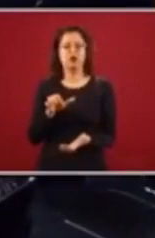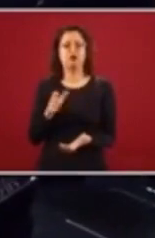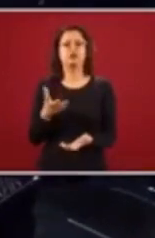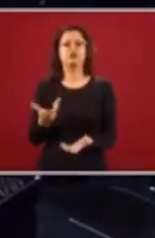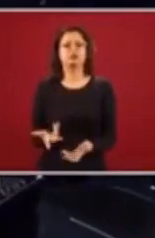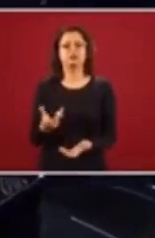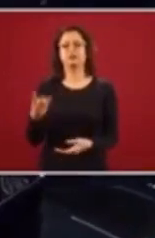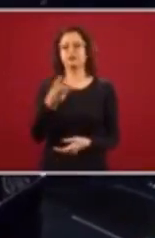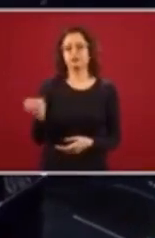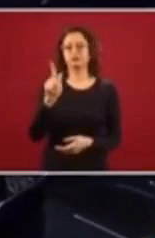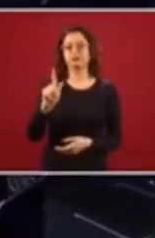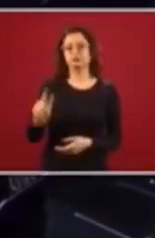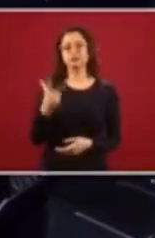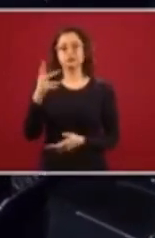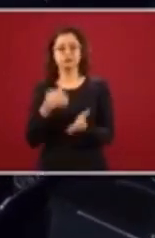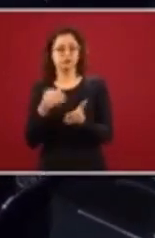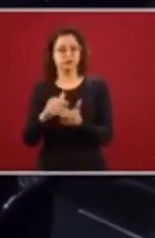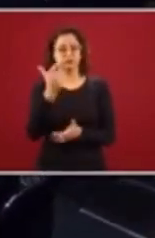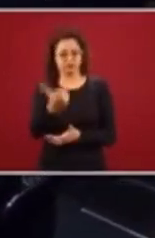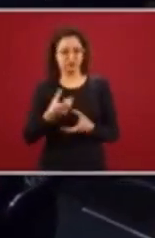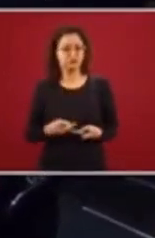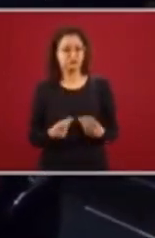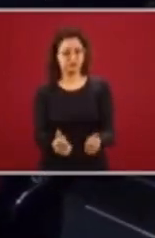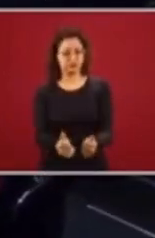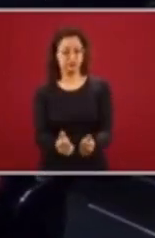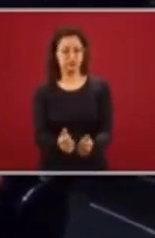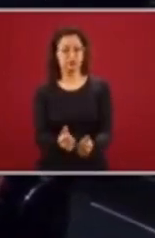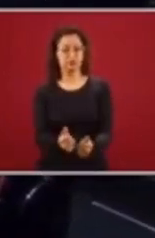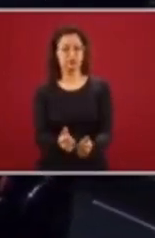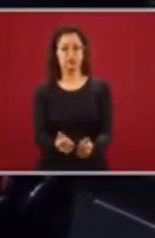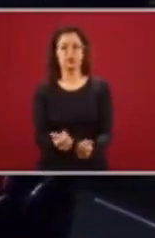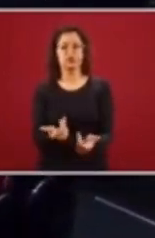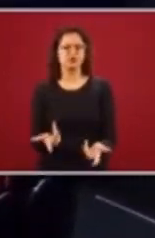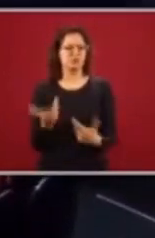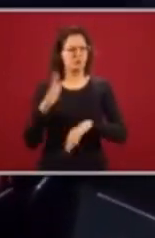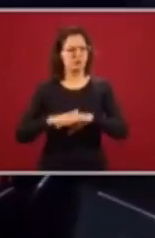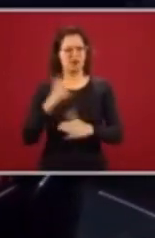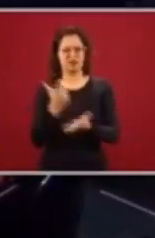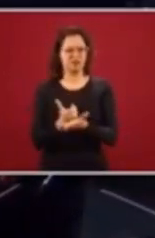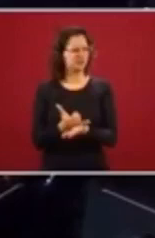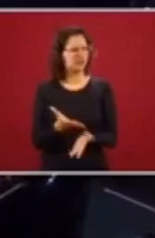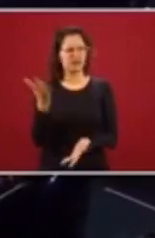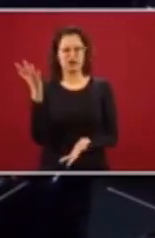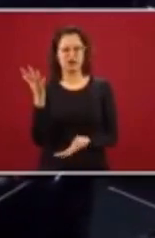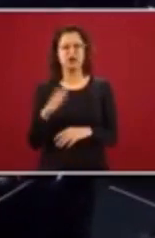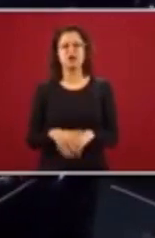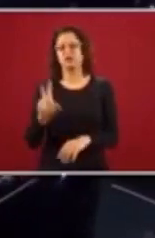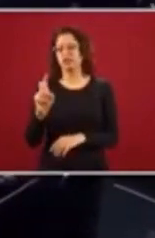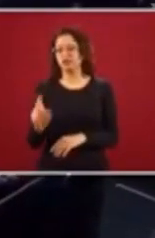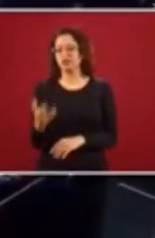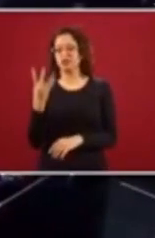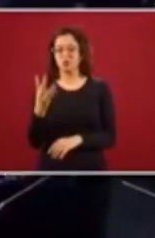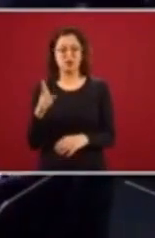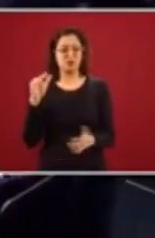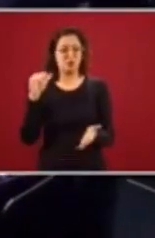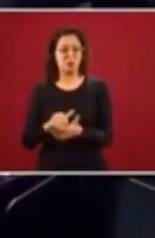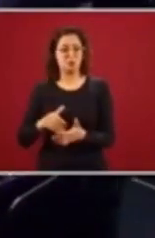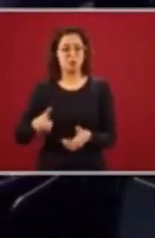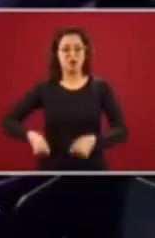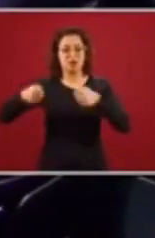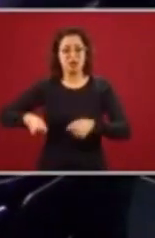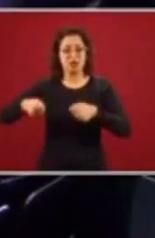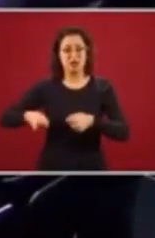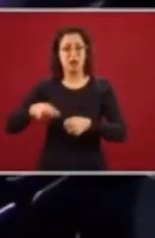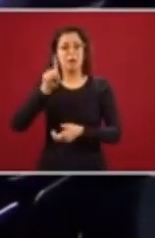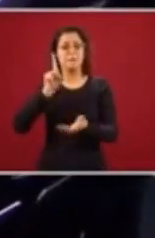fueron comprados por 378 millones de pesos. Esto a un sobreprecio, se compraron 34,000 costales a